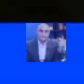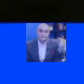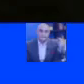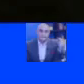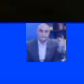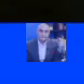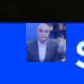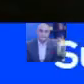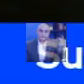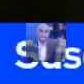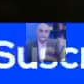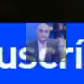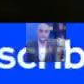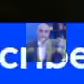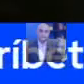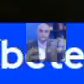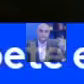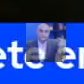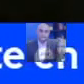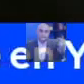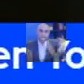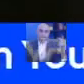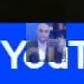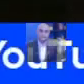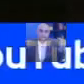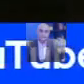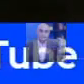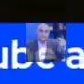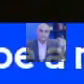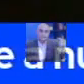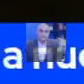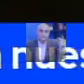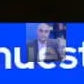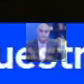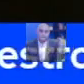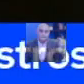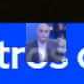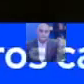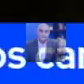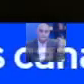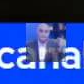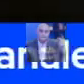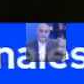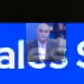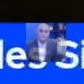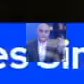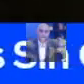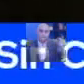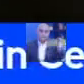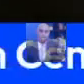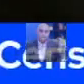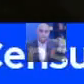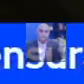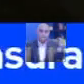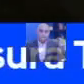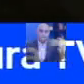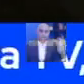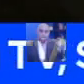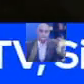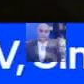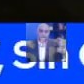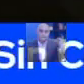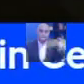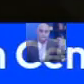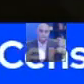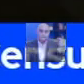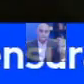Rubén Luengas escribió: me estás amenazando, y luego dice no ser jauría. Y escribió Pedro Miguel: execrable y condenable